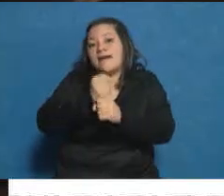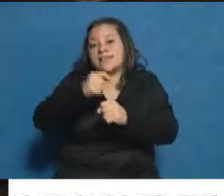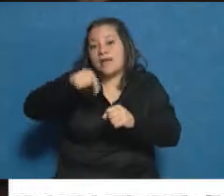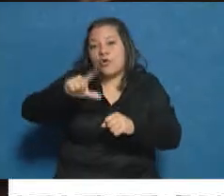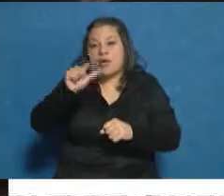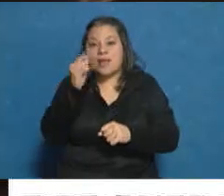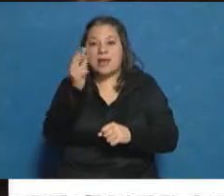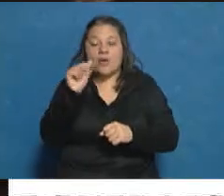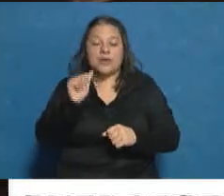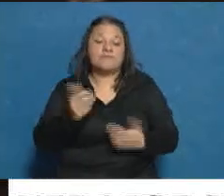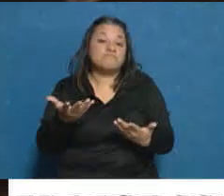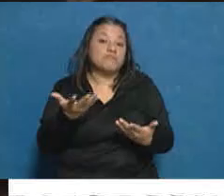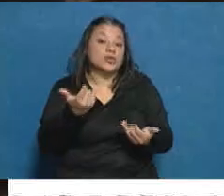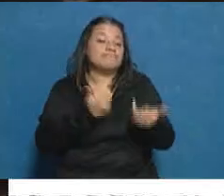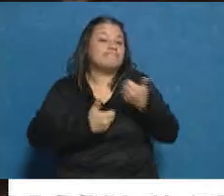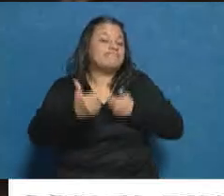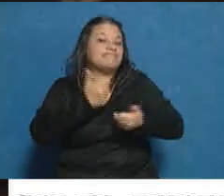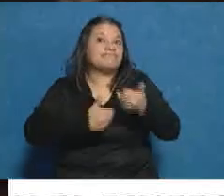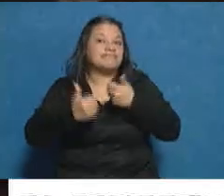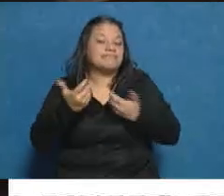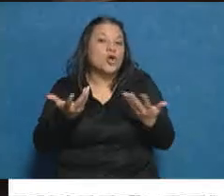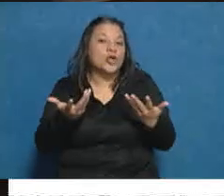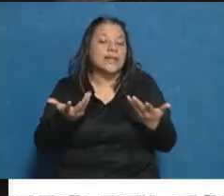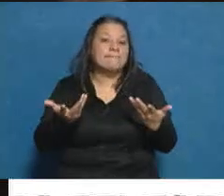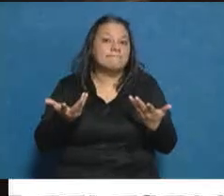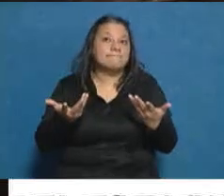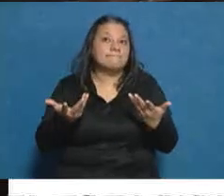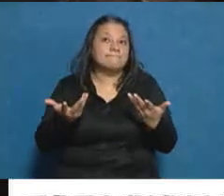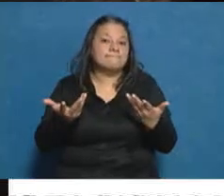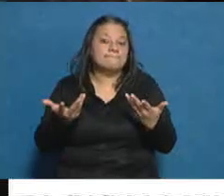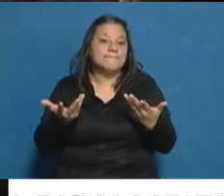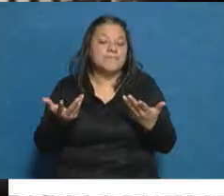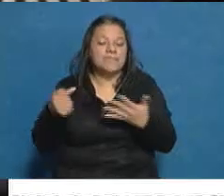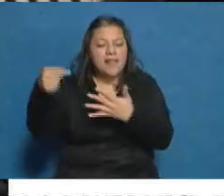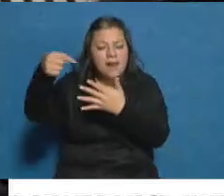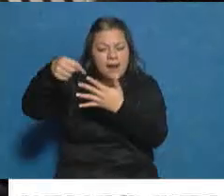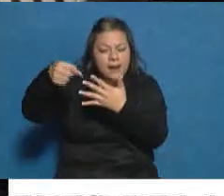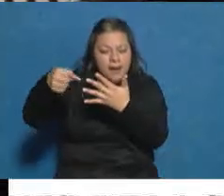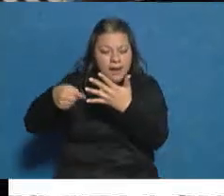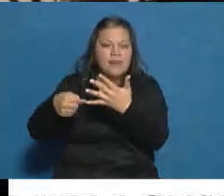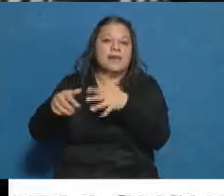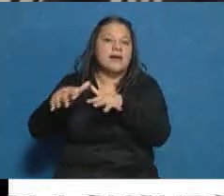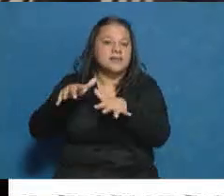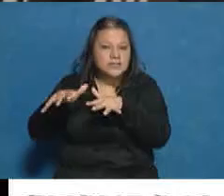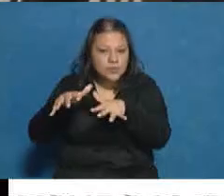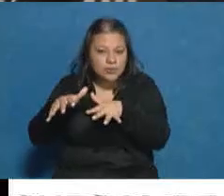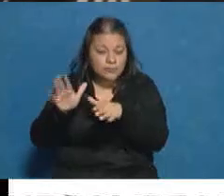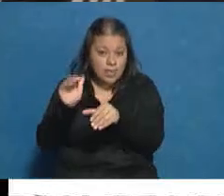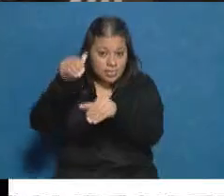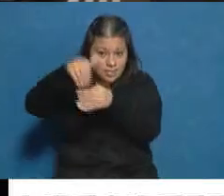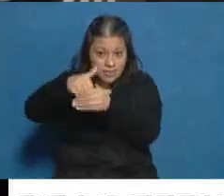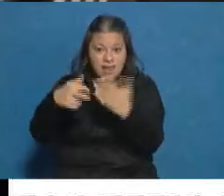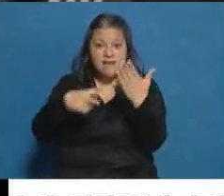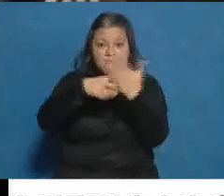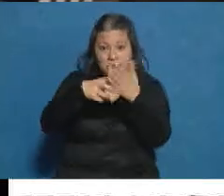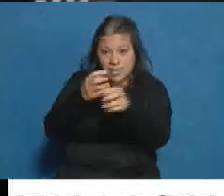Laura. Bien, bueno, contame, Juanma, debido a las características del caso, ¿intervino la fiscal